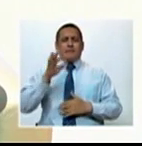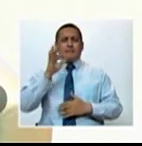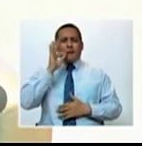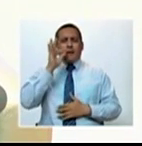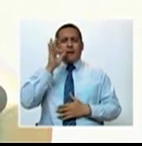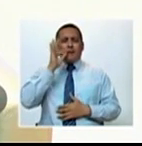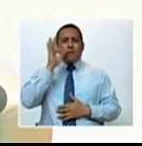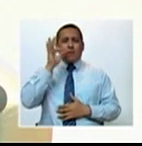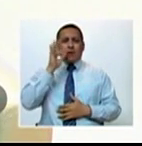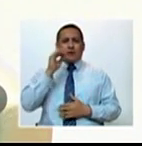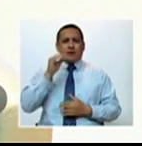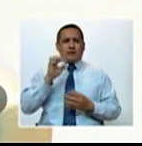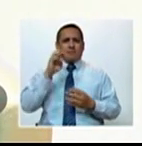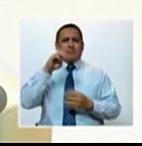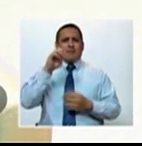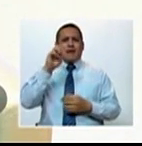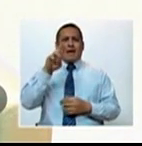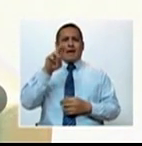principalmente,